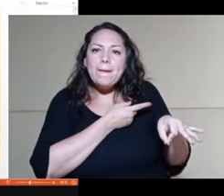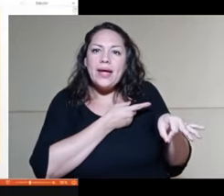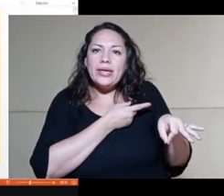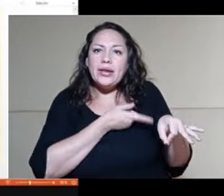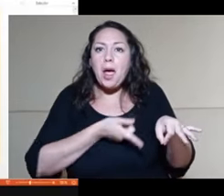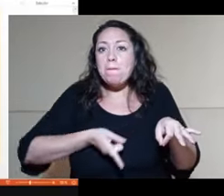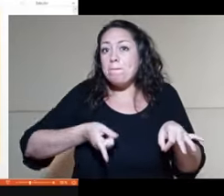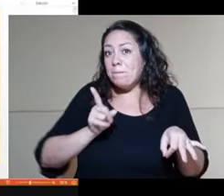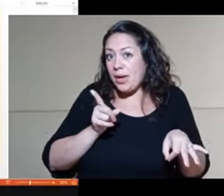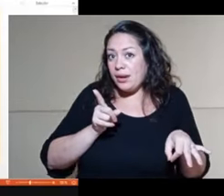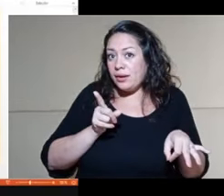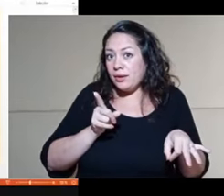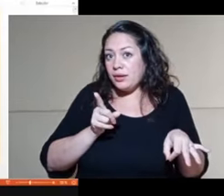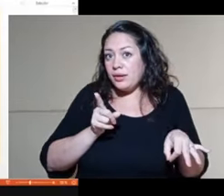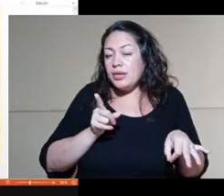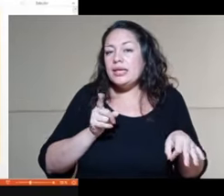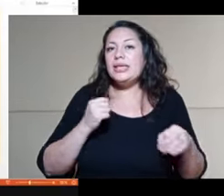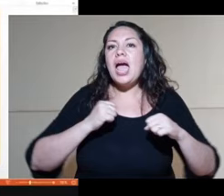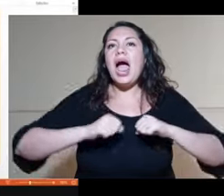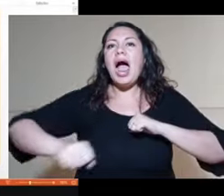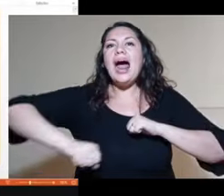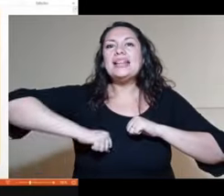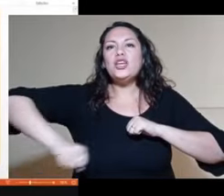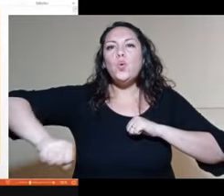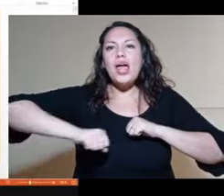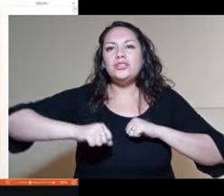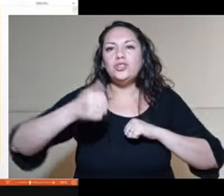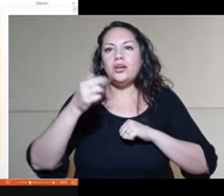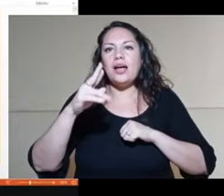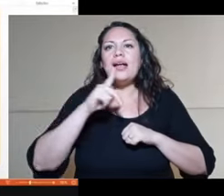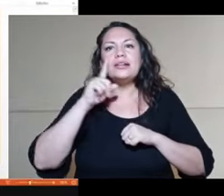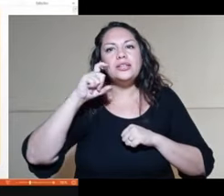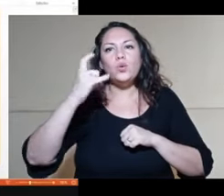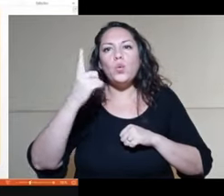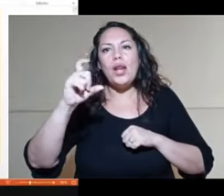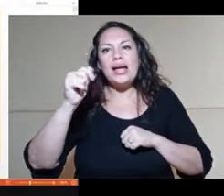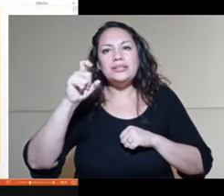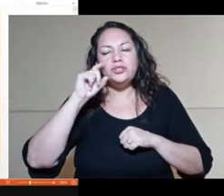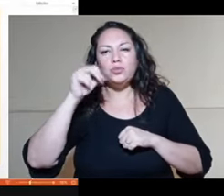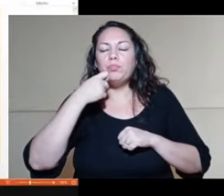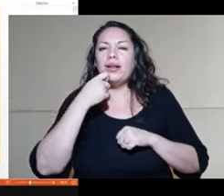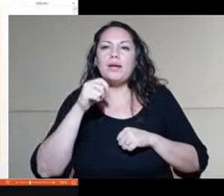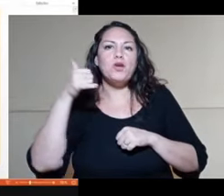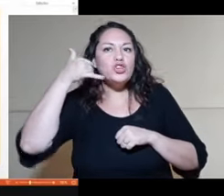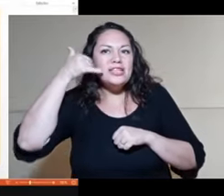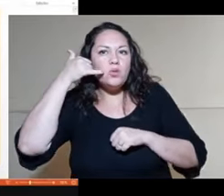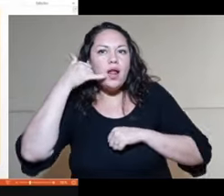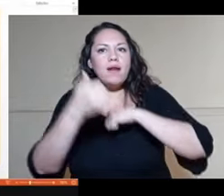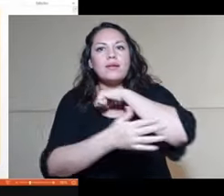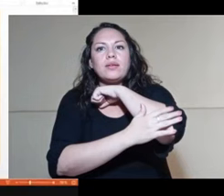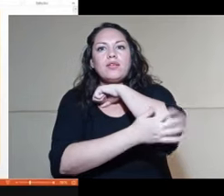los genitales externos y sobre todo en las articulaciones. Si ustedes se ponen un celular vibrando en